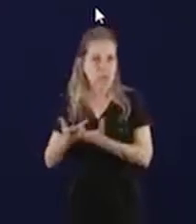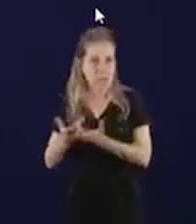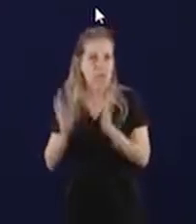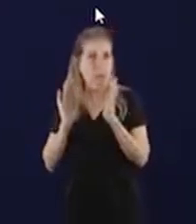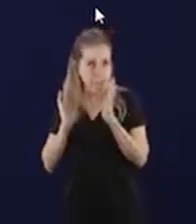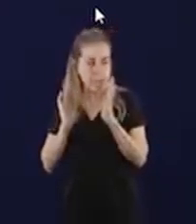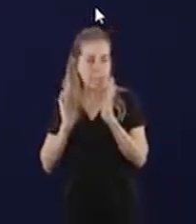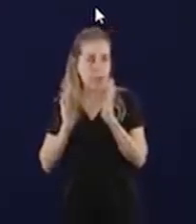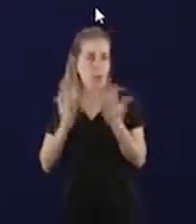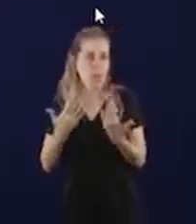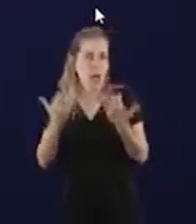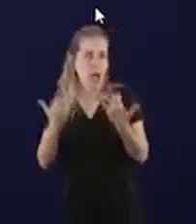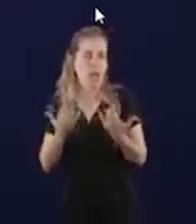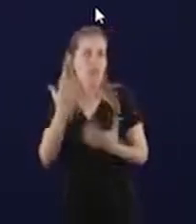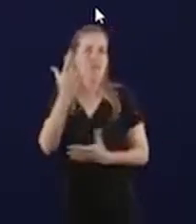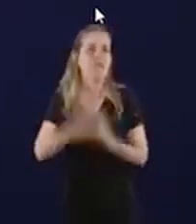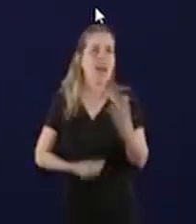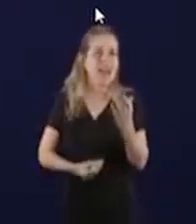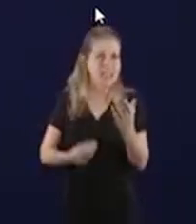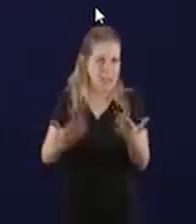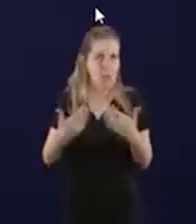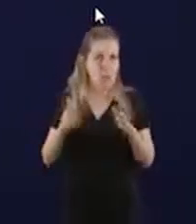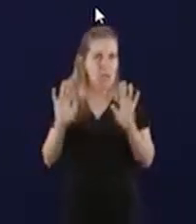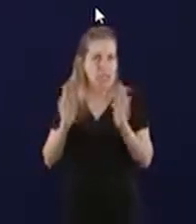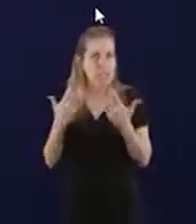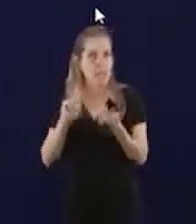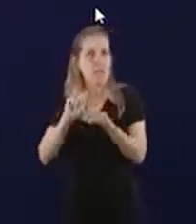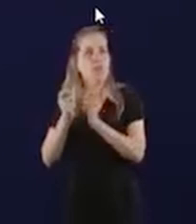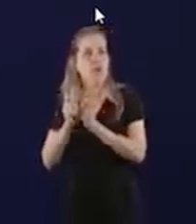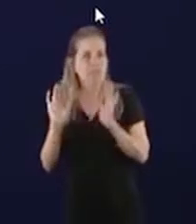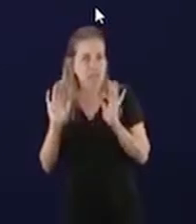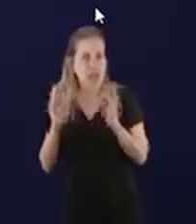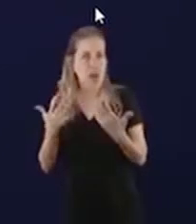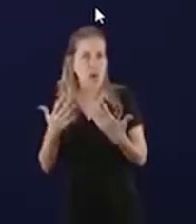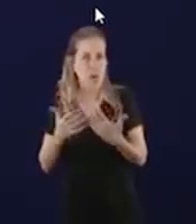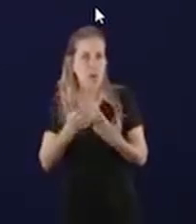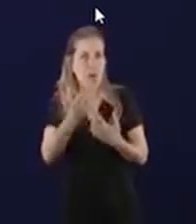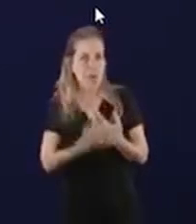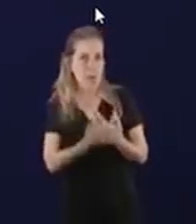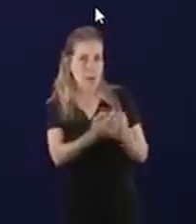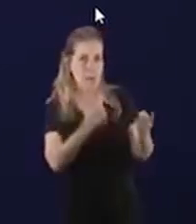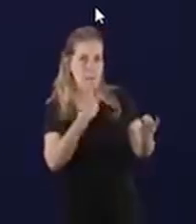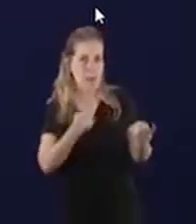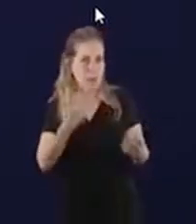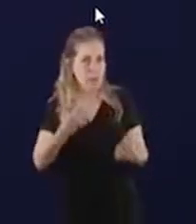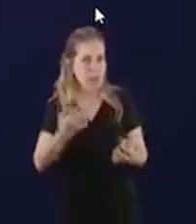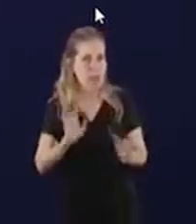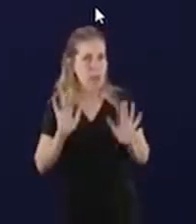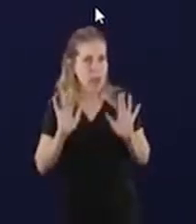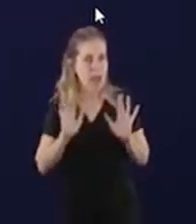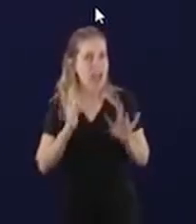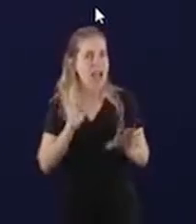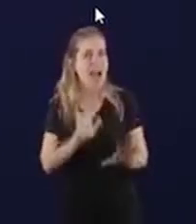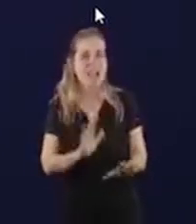puede cometer alguna alguna cuestión que pueda corregirse desde ya y y me Está buena la pregunta porque eh se as